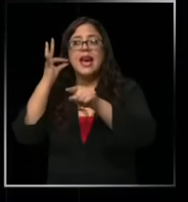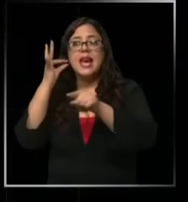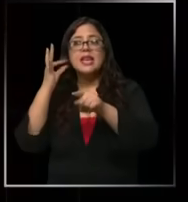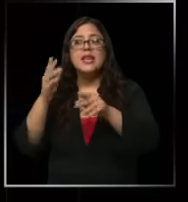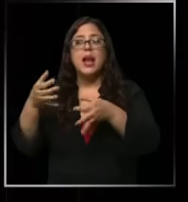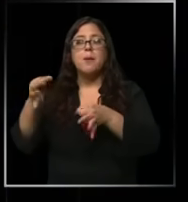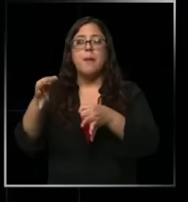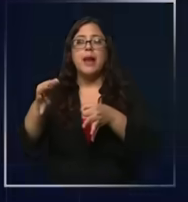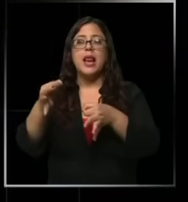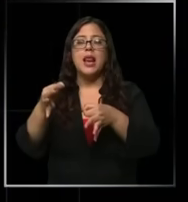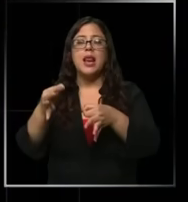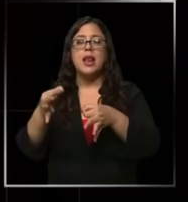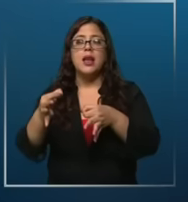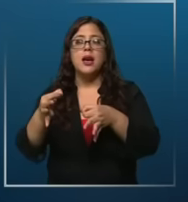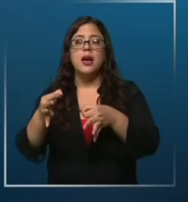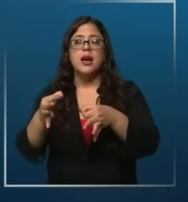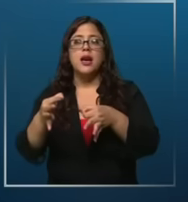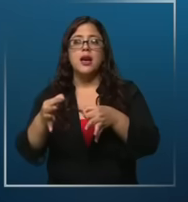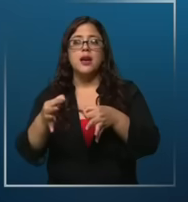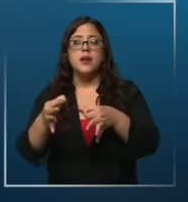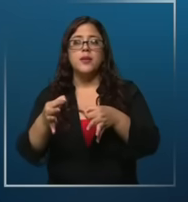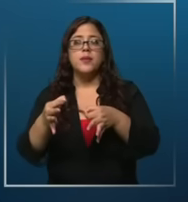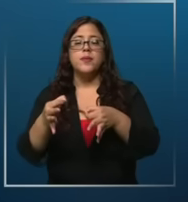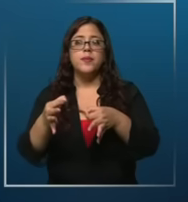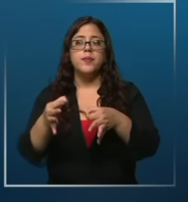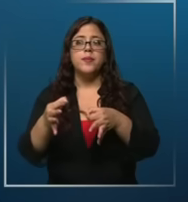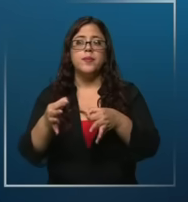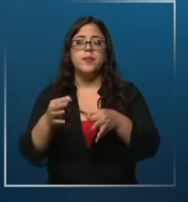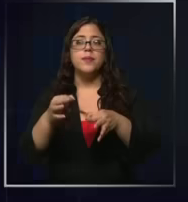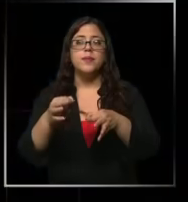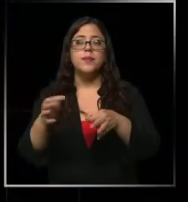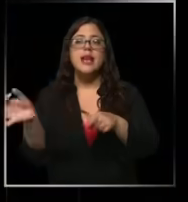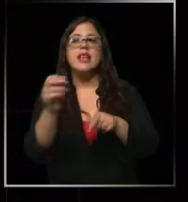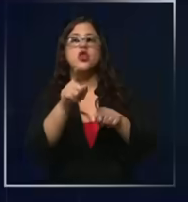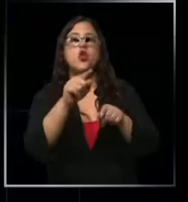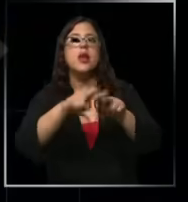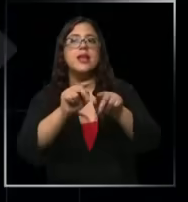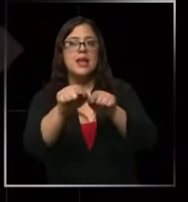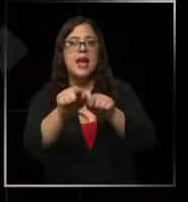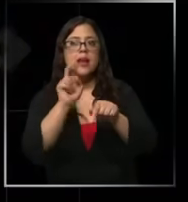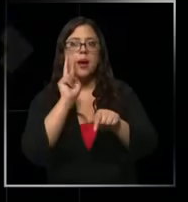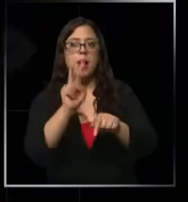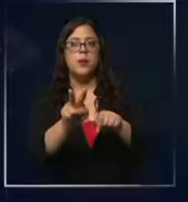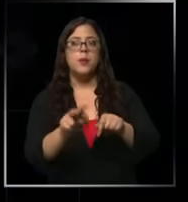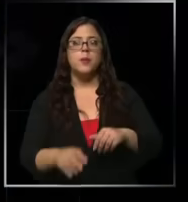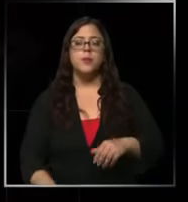papel y le dice, no, hay que cortar esto.